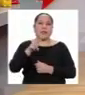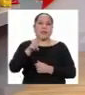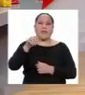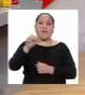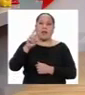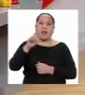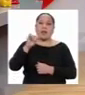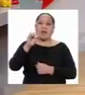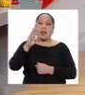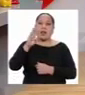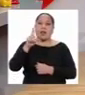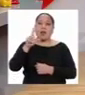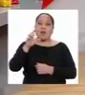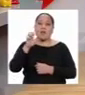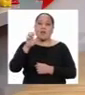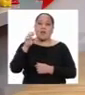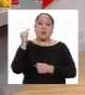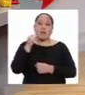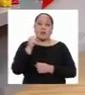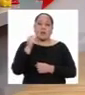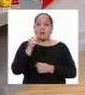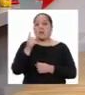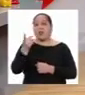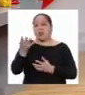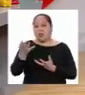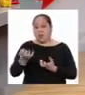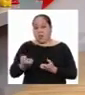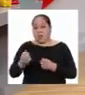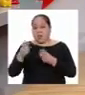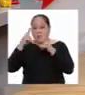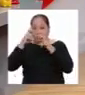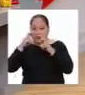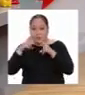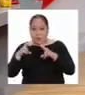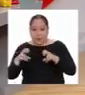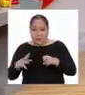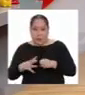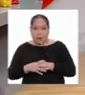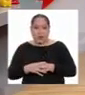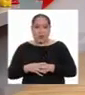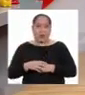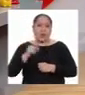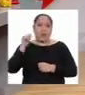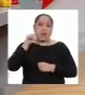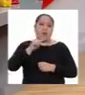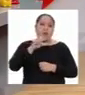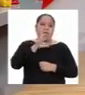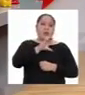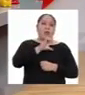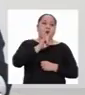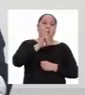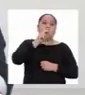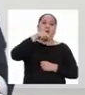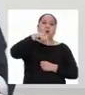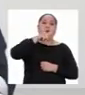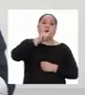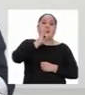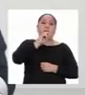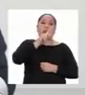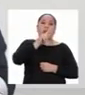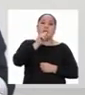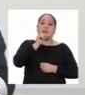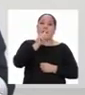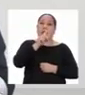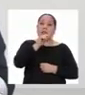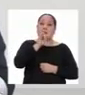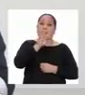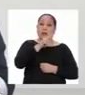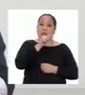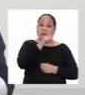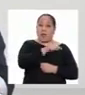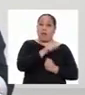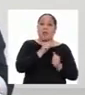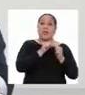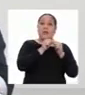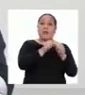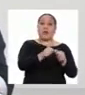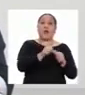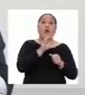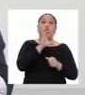de estudio que el profesor de educación física desea indagar, ¿no? Que es cuantitativa continua. ¿Entendieron en sus